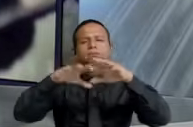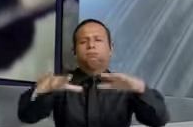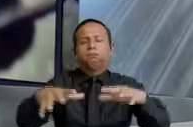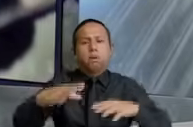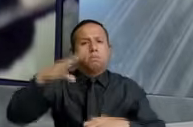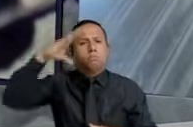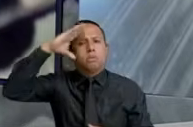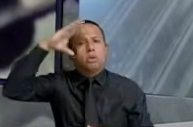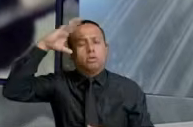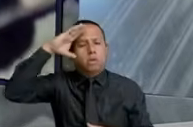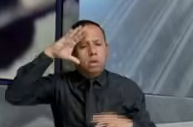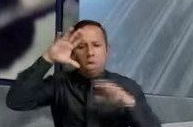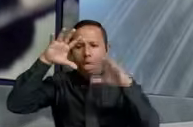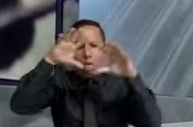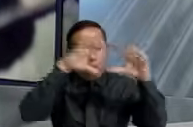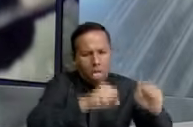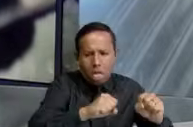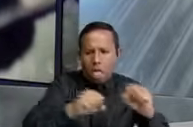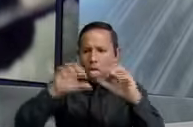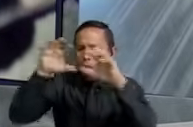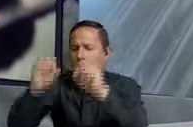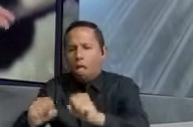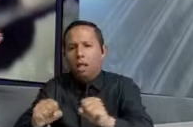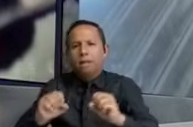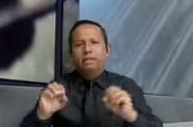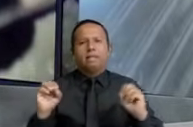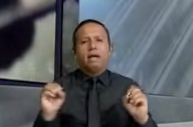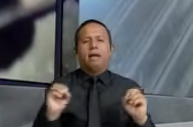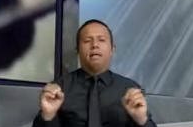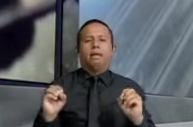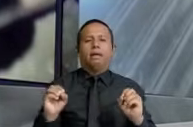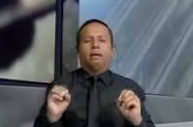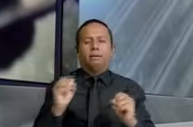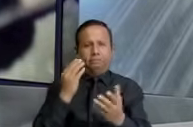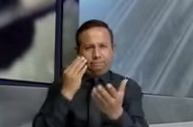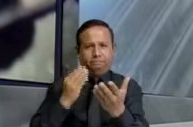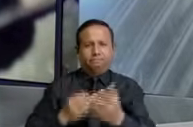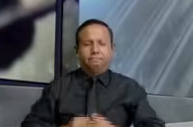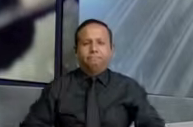pudo Localizar a los antisociales y tampoco a los denunciantes